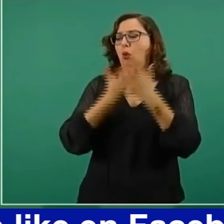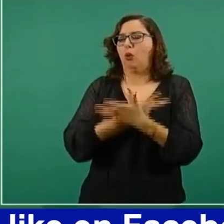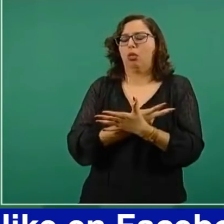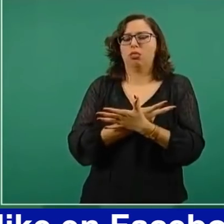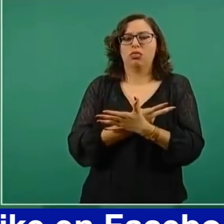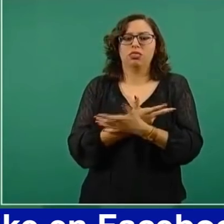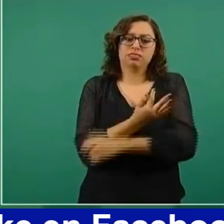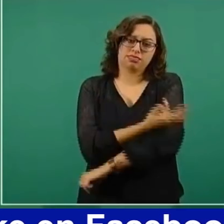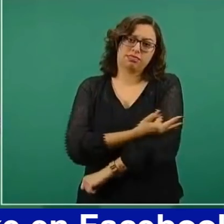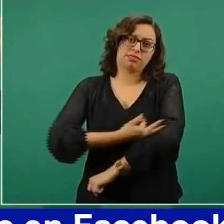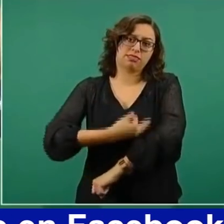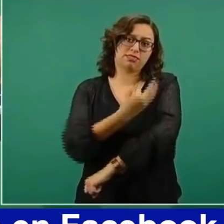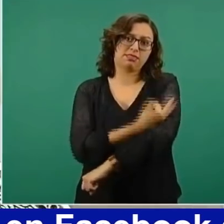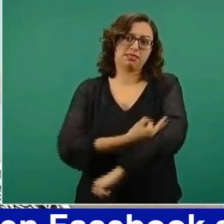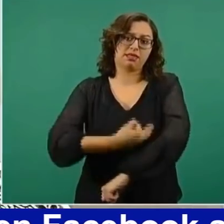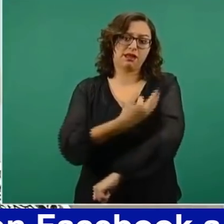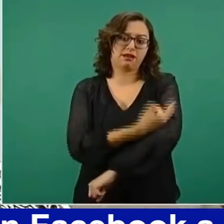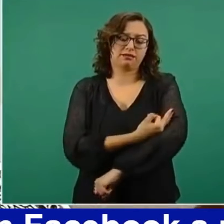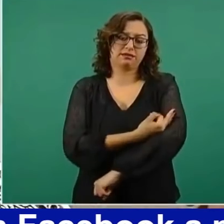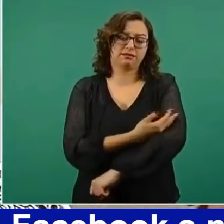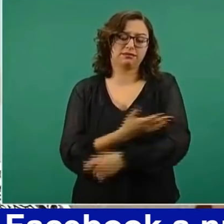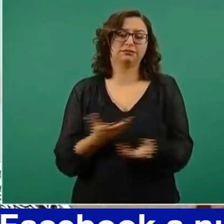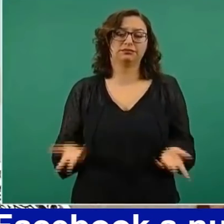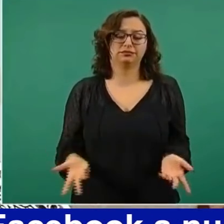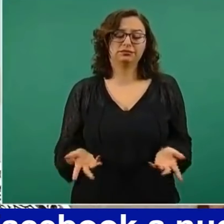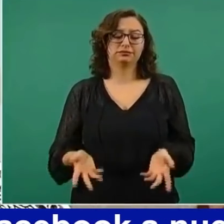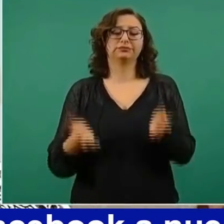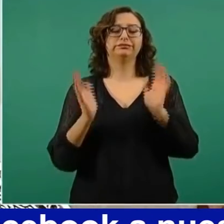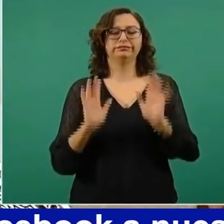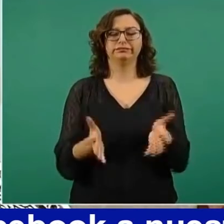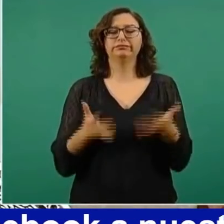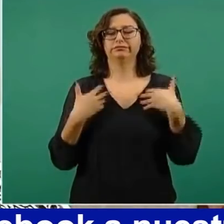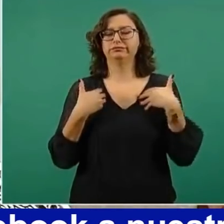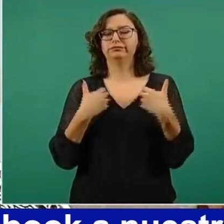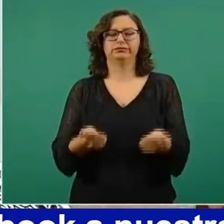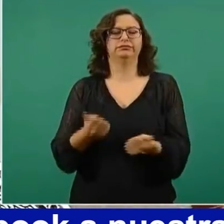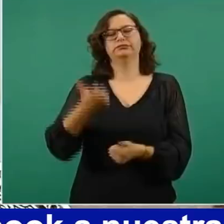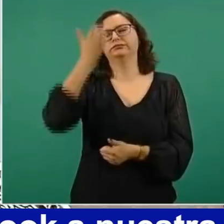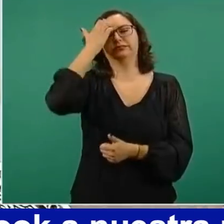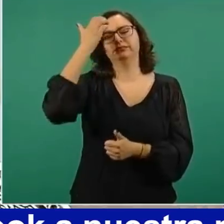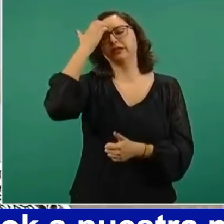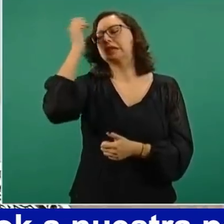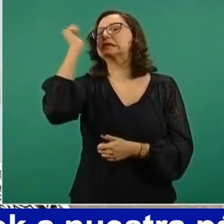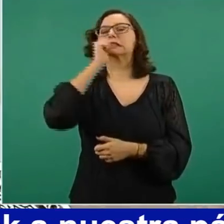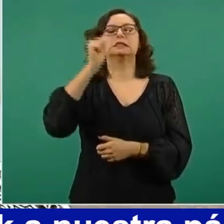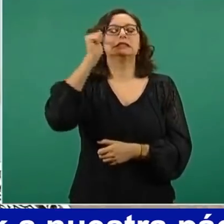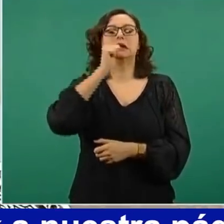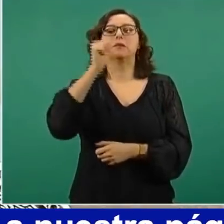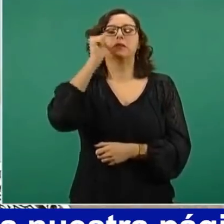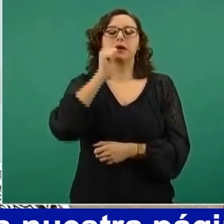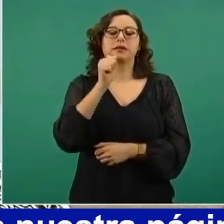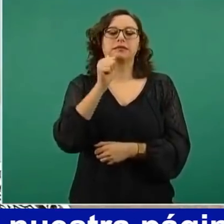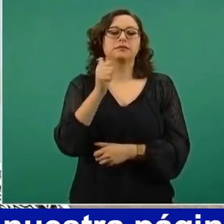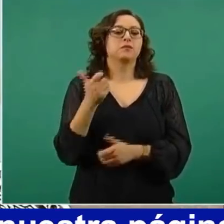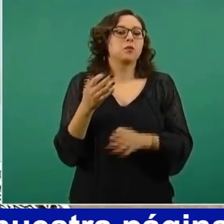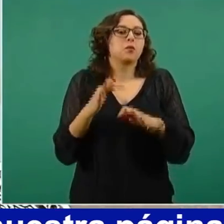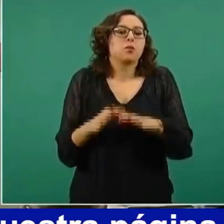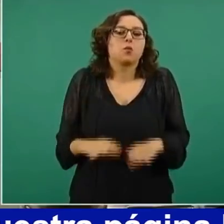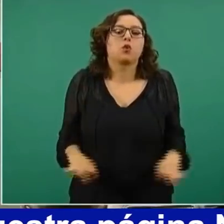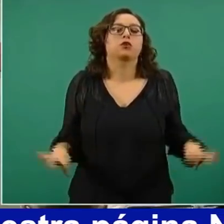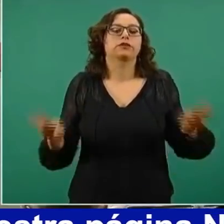conoce desde siempre en los planes de preparación y respuesta ante epidemias, que es